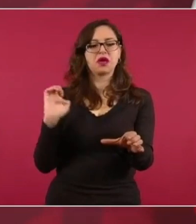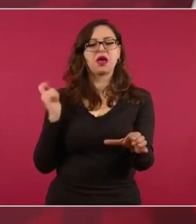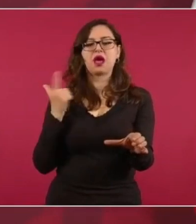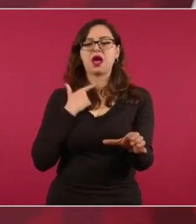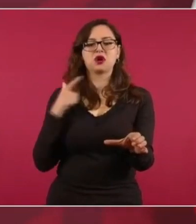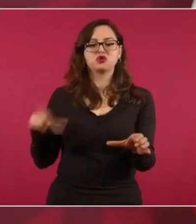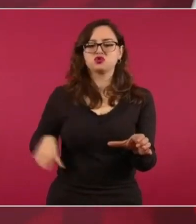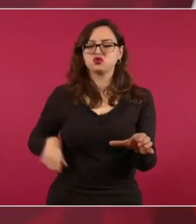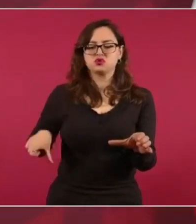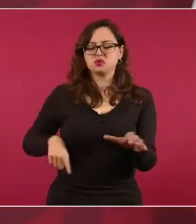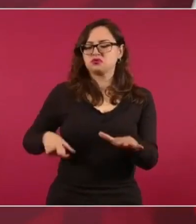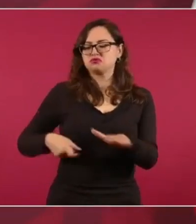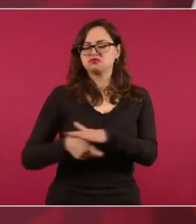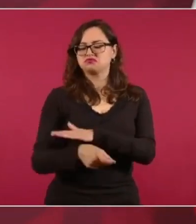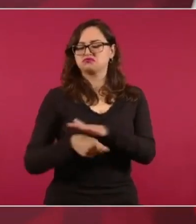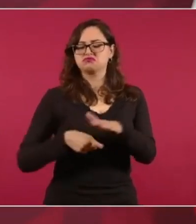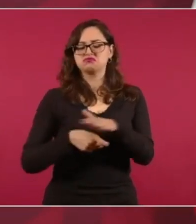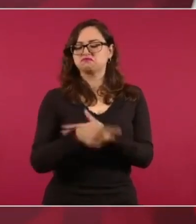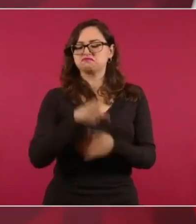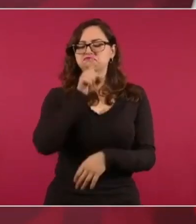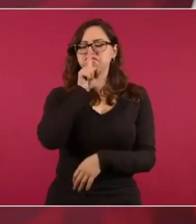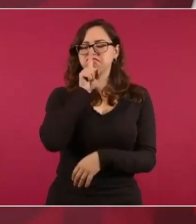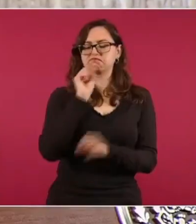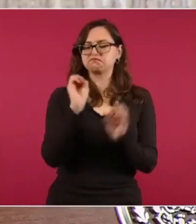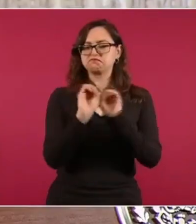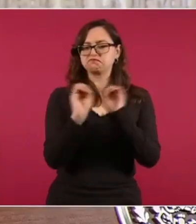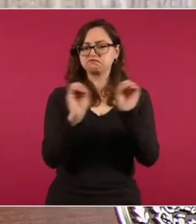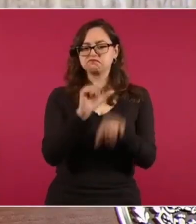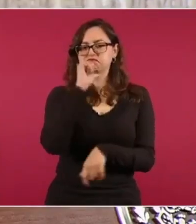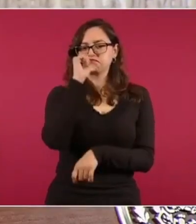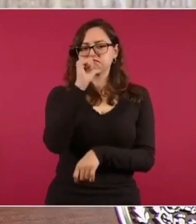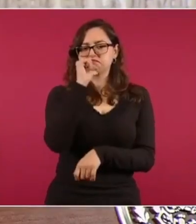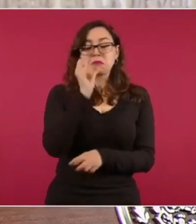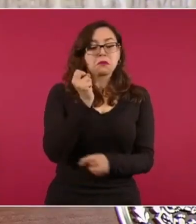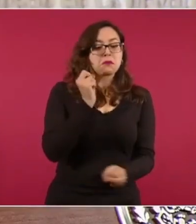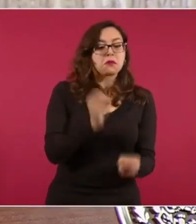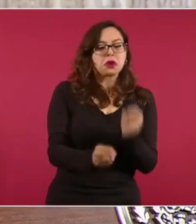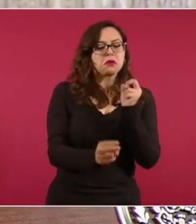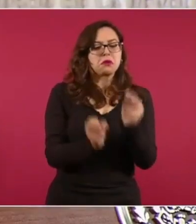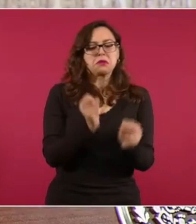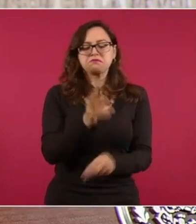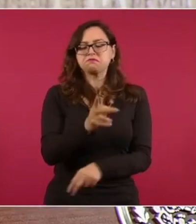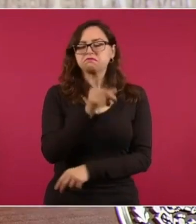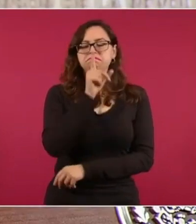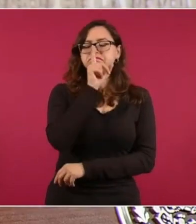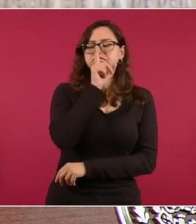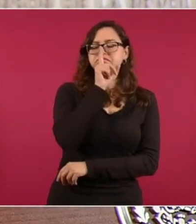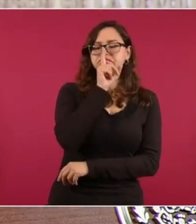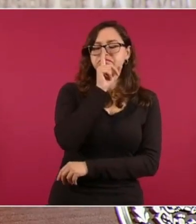o se hayan beneficiado con esta política de privilegios,